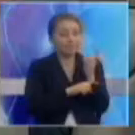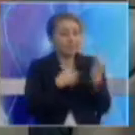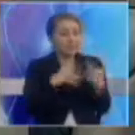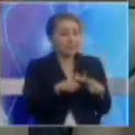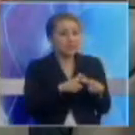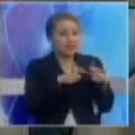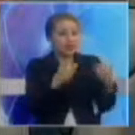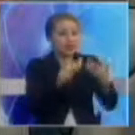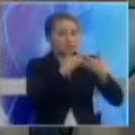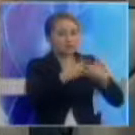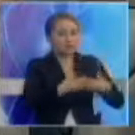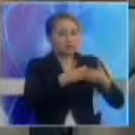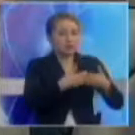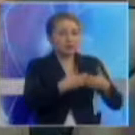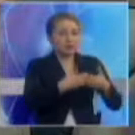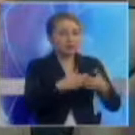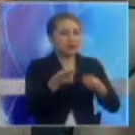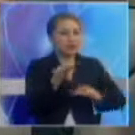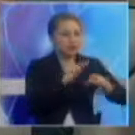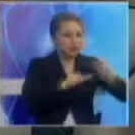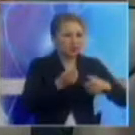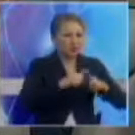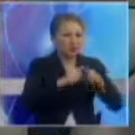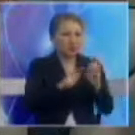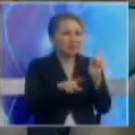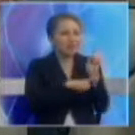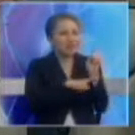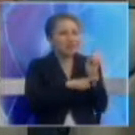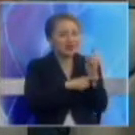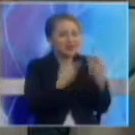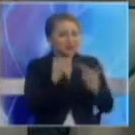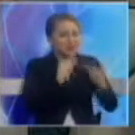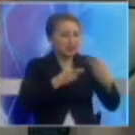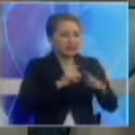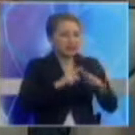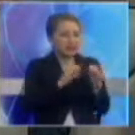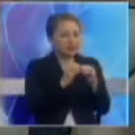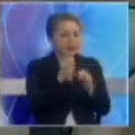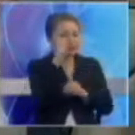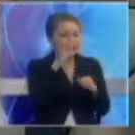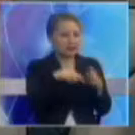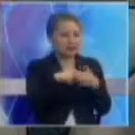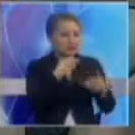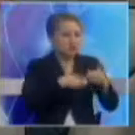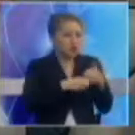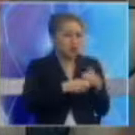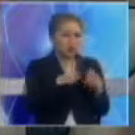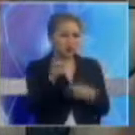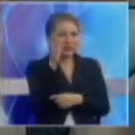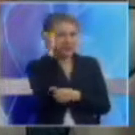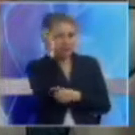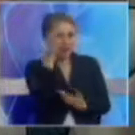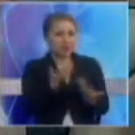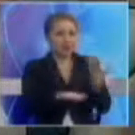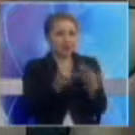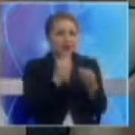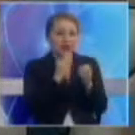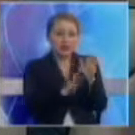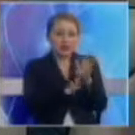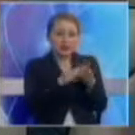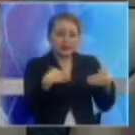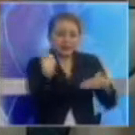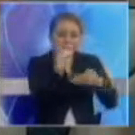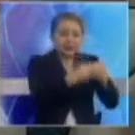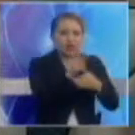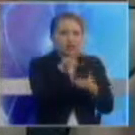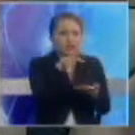grandes cadenas de supermercados. ¿Usted cree que esto va a ser una tendencia conforme avance el cobro